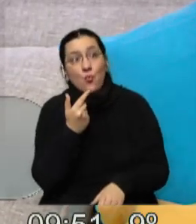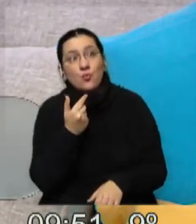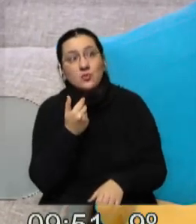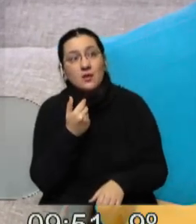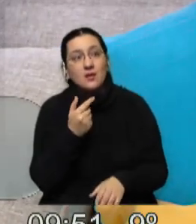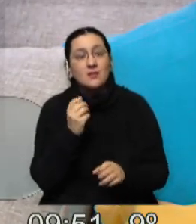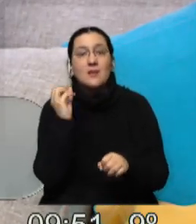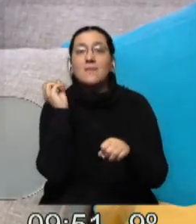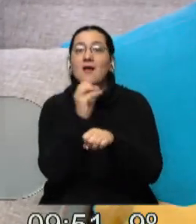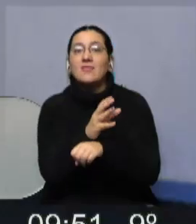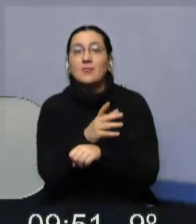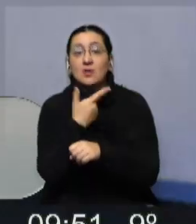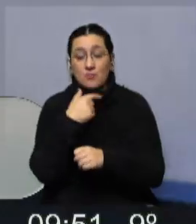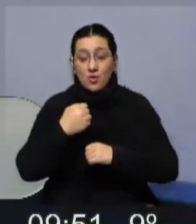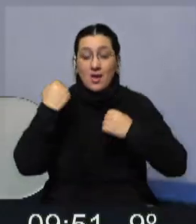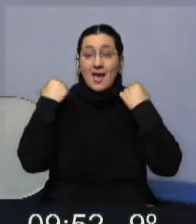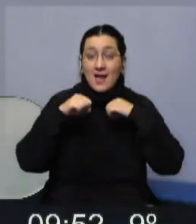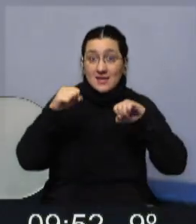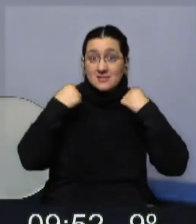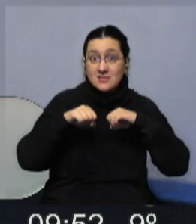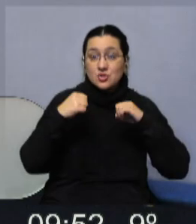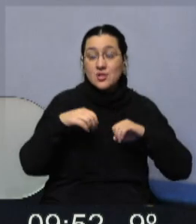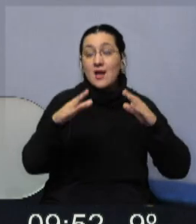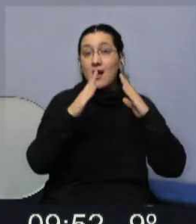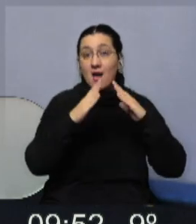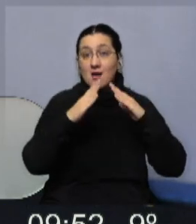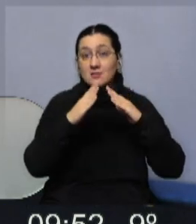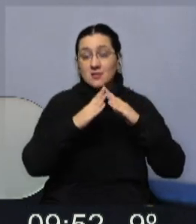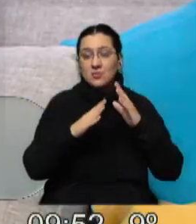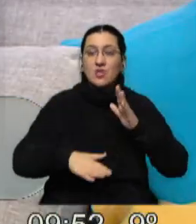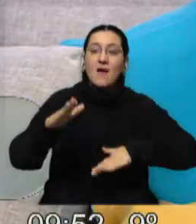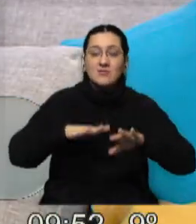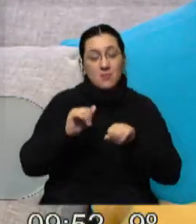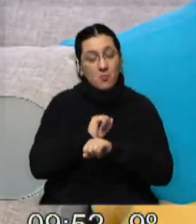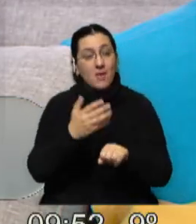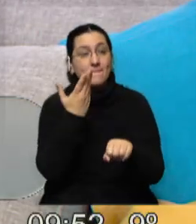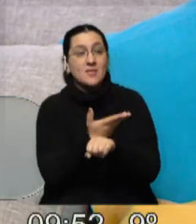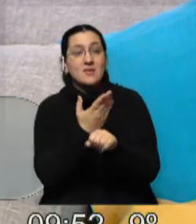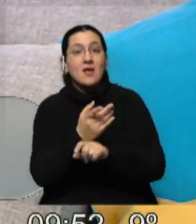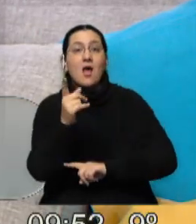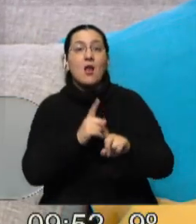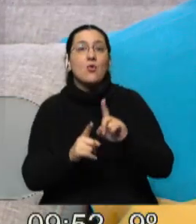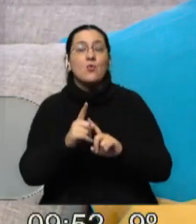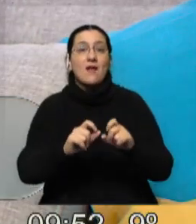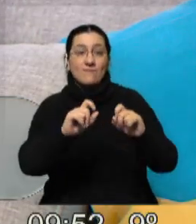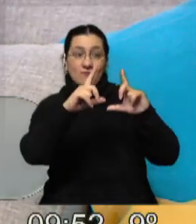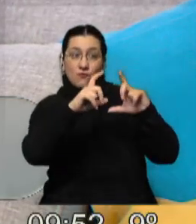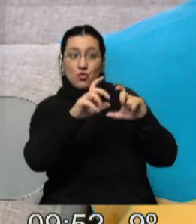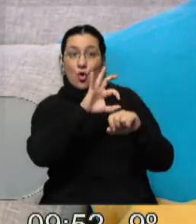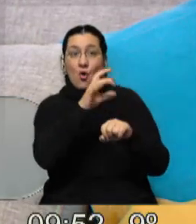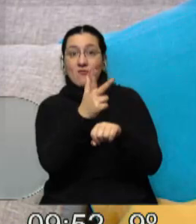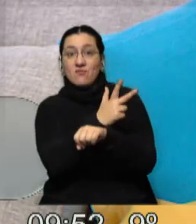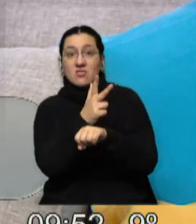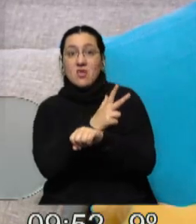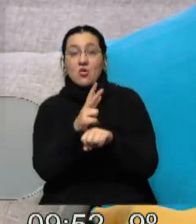¿Te mandan hacer ejercicios en casa, en donde muchas veces te pueden pedir algún tipo de imagen o video de